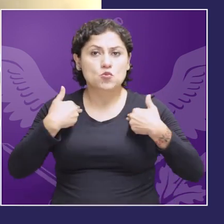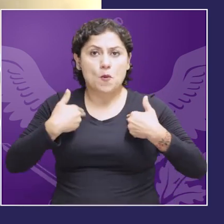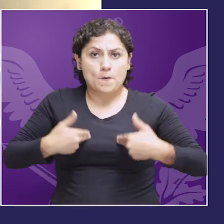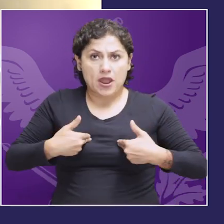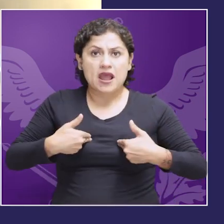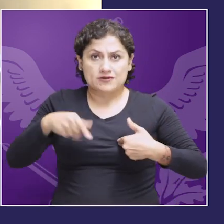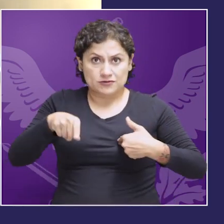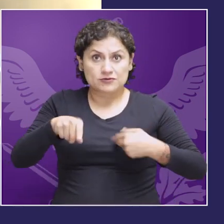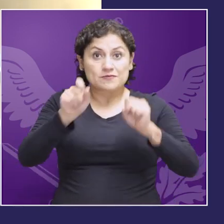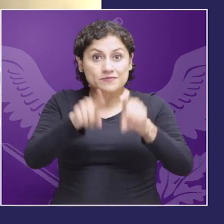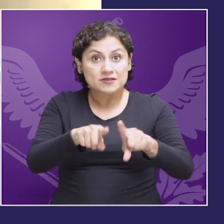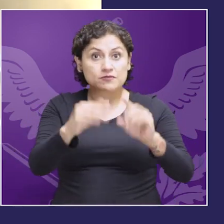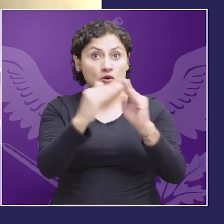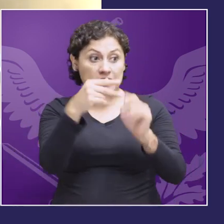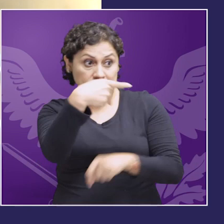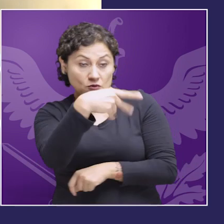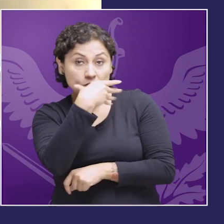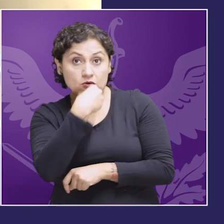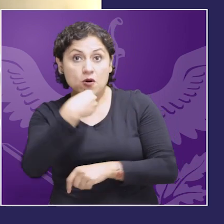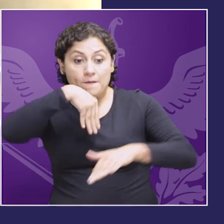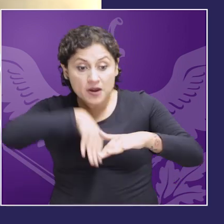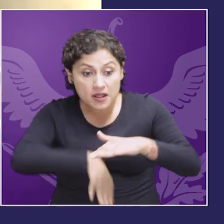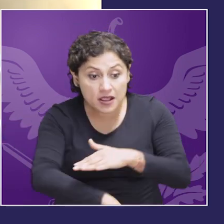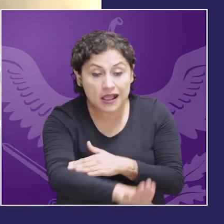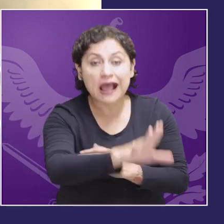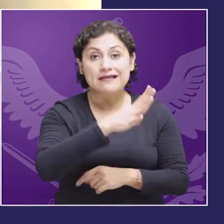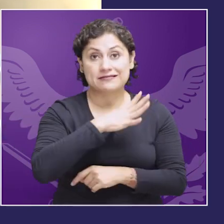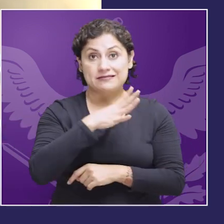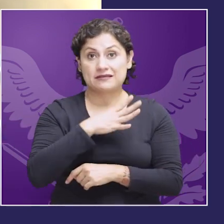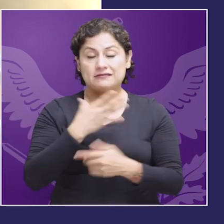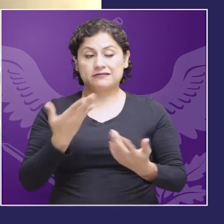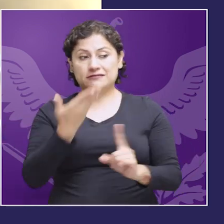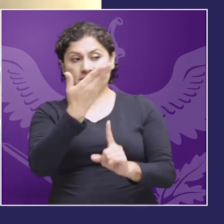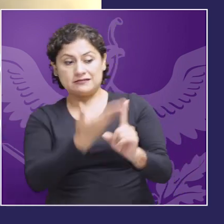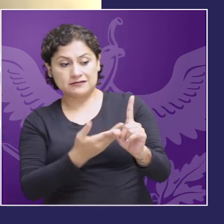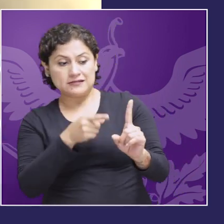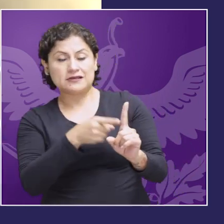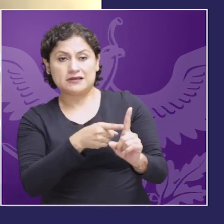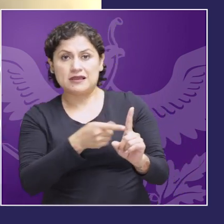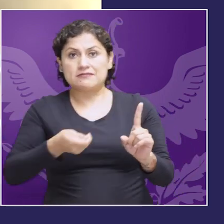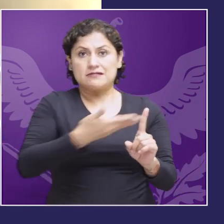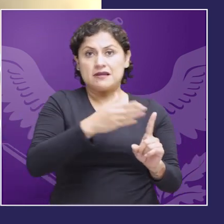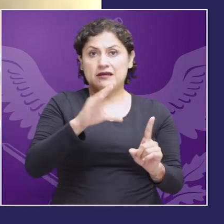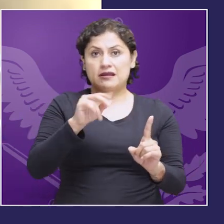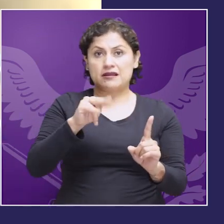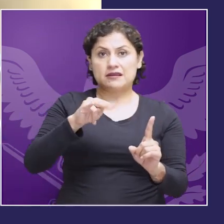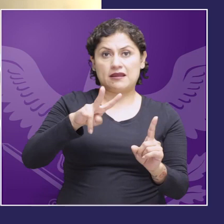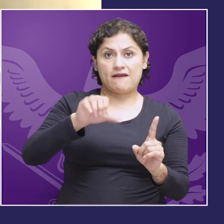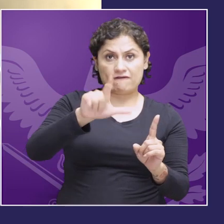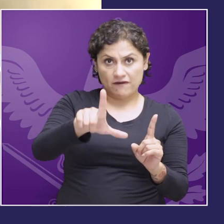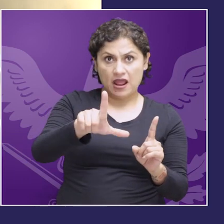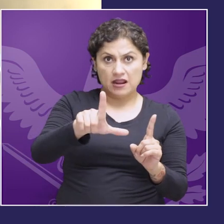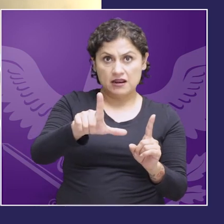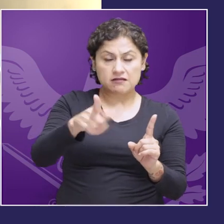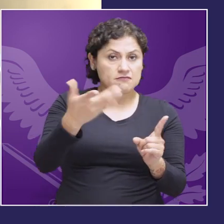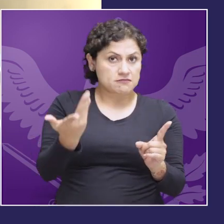ahí enterrados debajo de la casa de este hombre, no sé si se le puede decir hombre, de este caníbal,